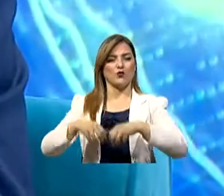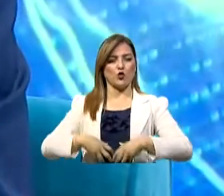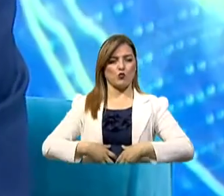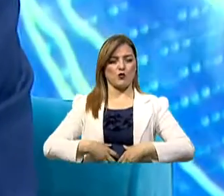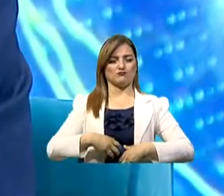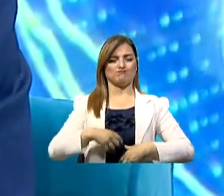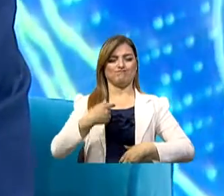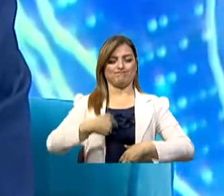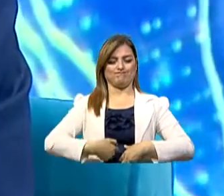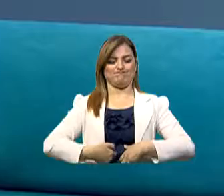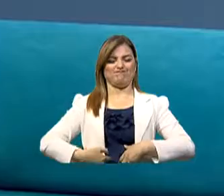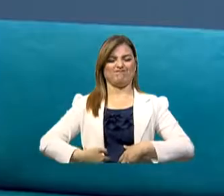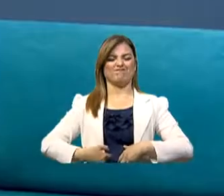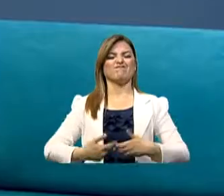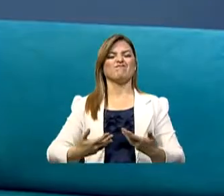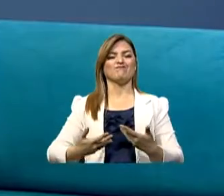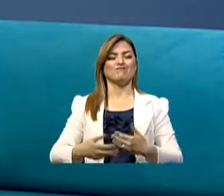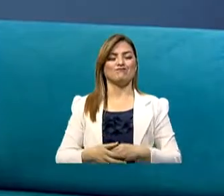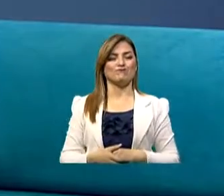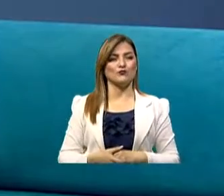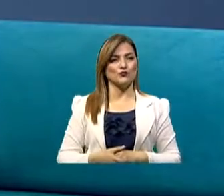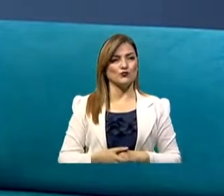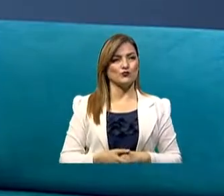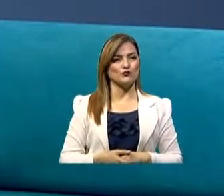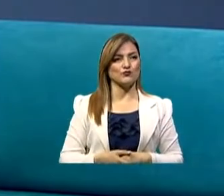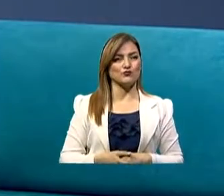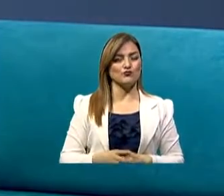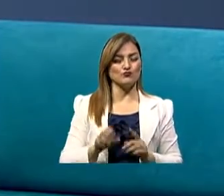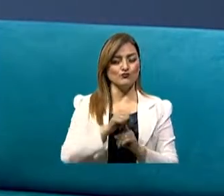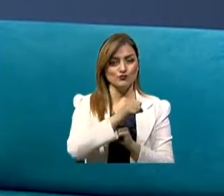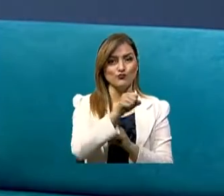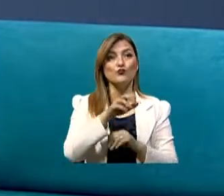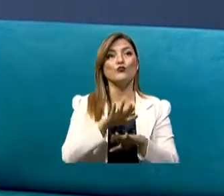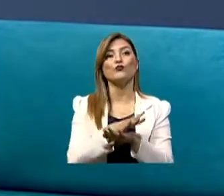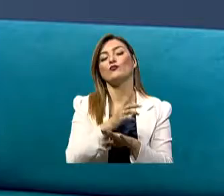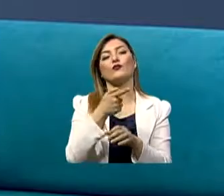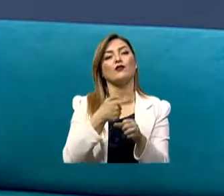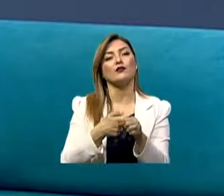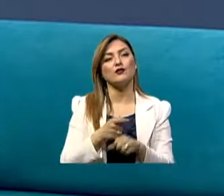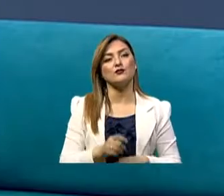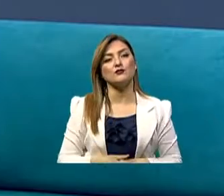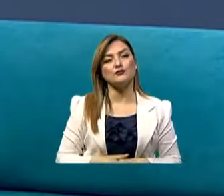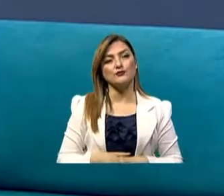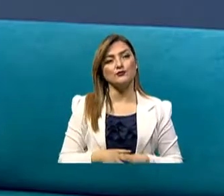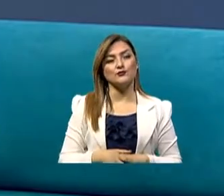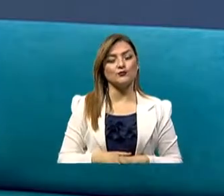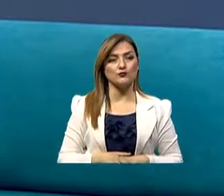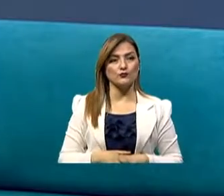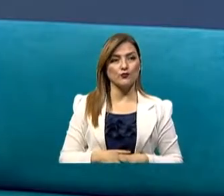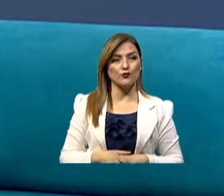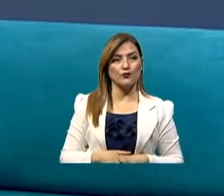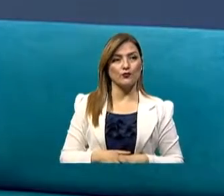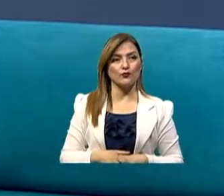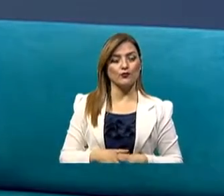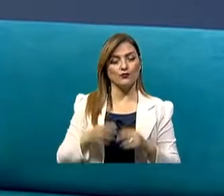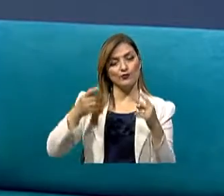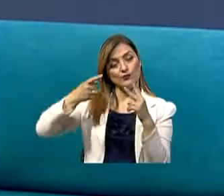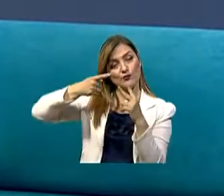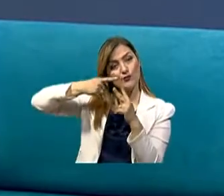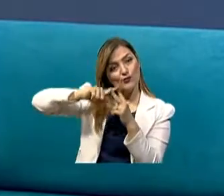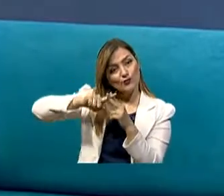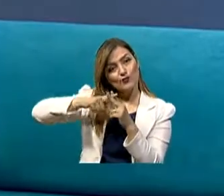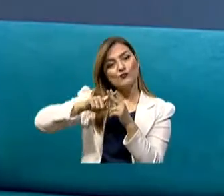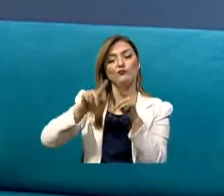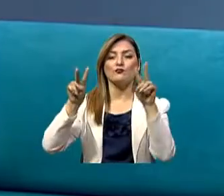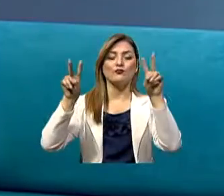no bueno la situación mía fue exclusivamente en comienzo digamos